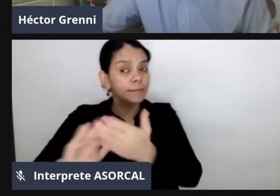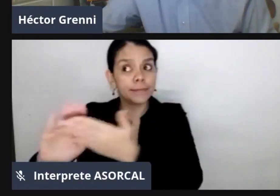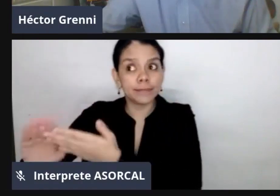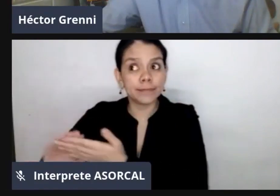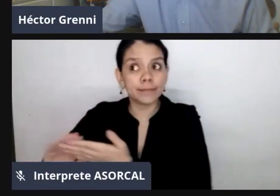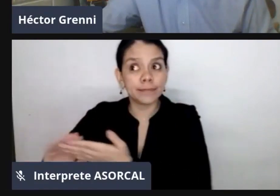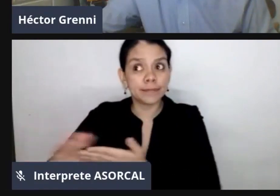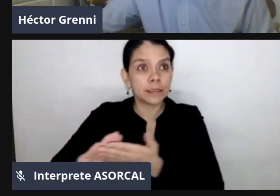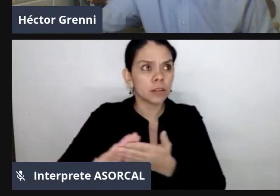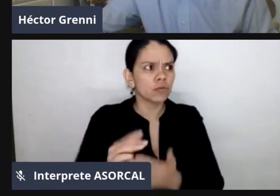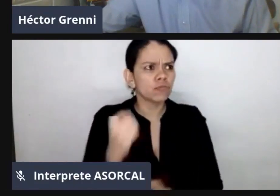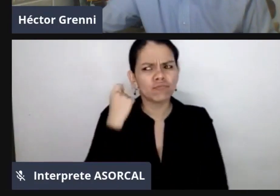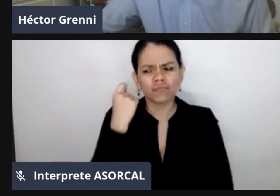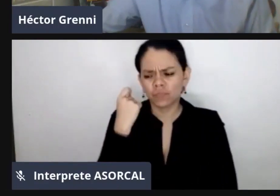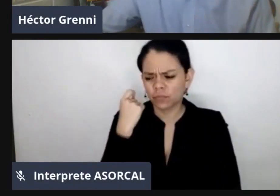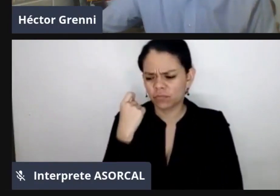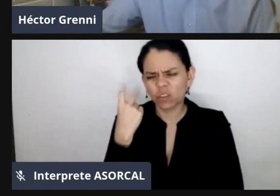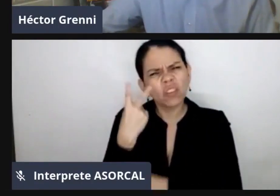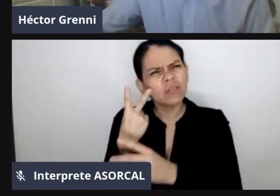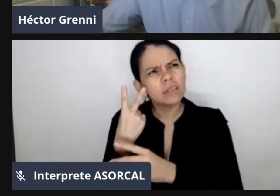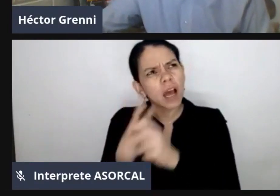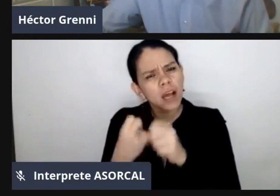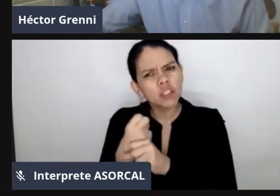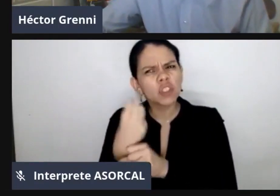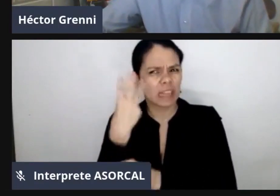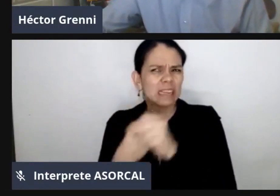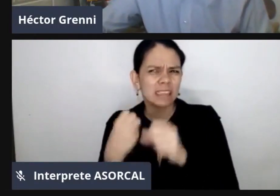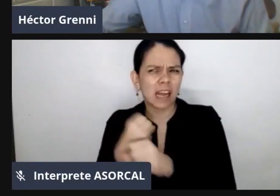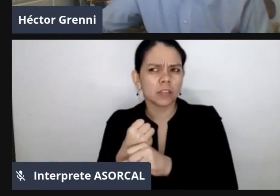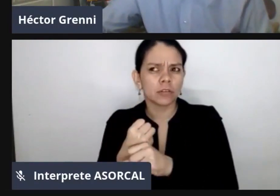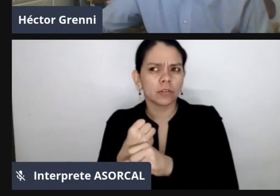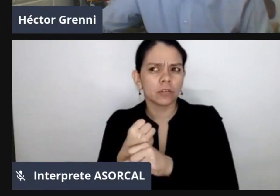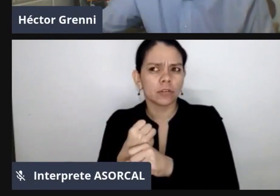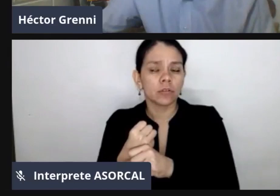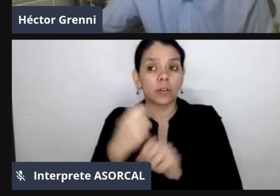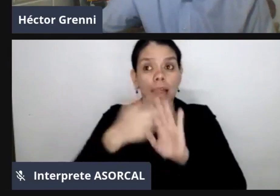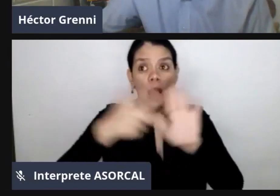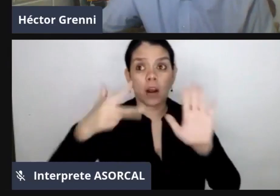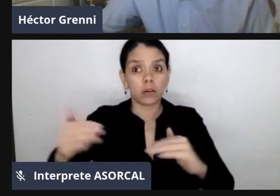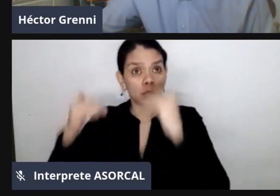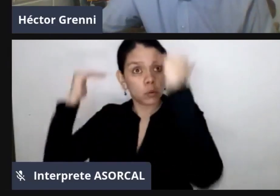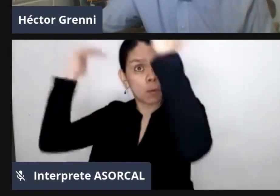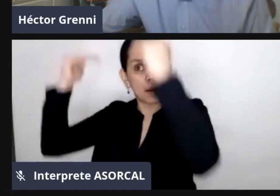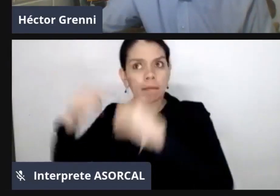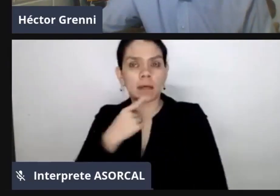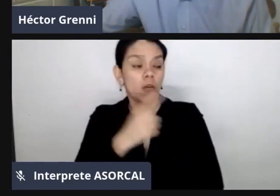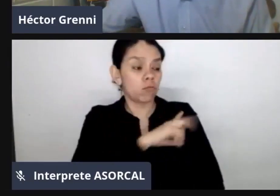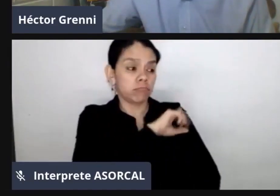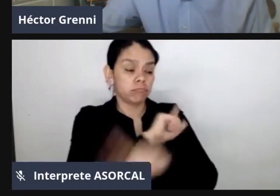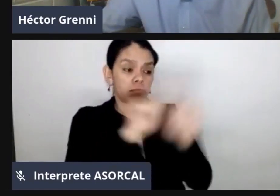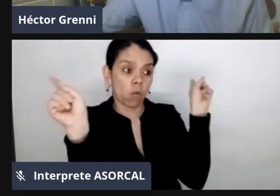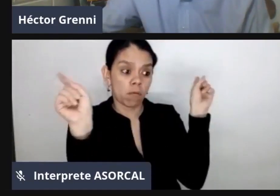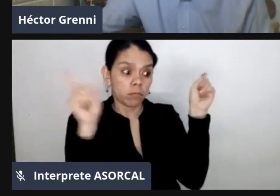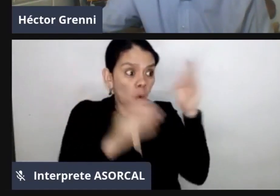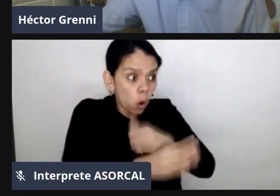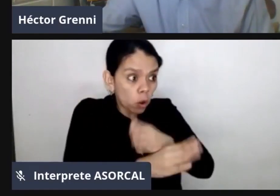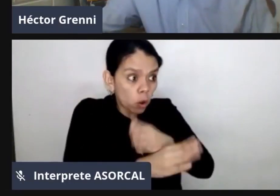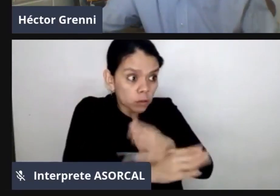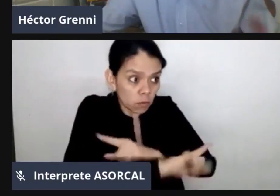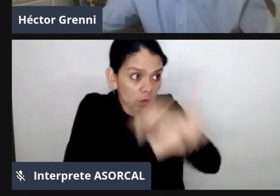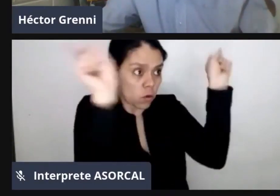atrás, quizás 3, donde la Suprema Corte de Justicia lo declaró inconstitucional. Pero desde entonces no ha habido